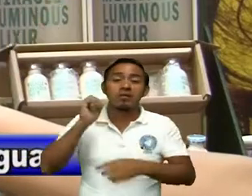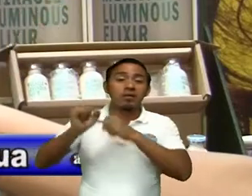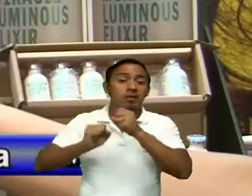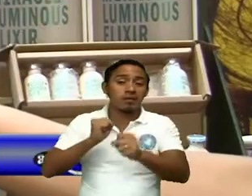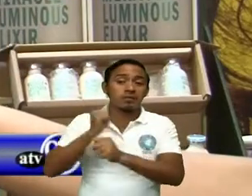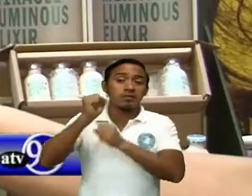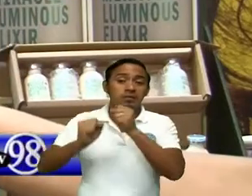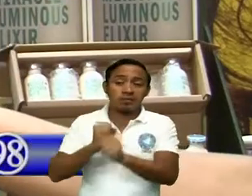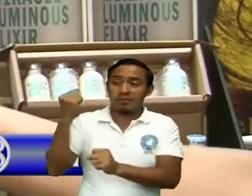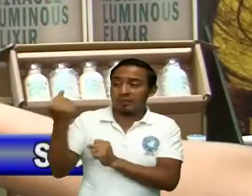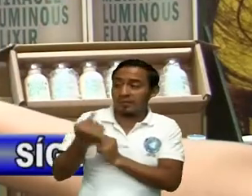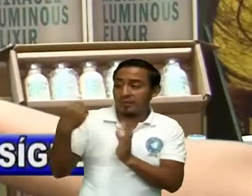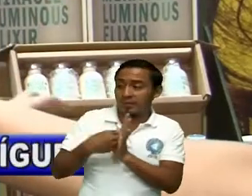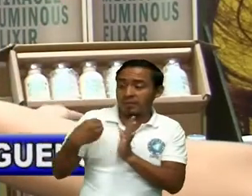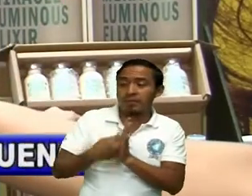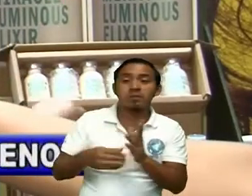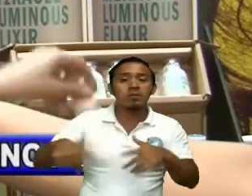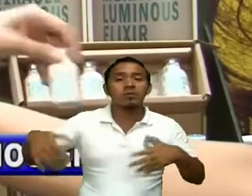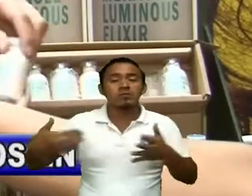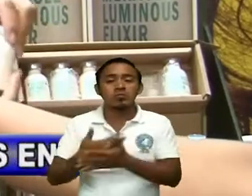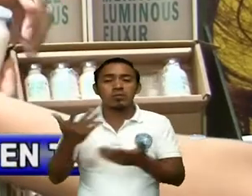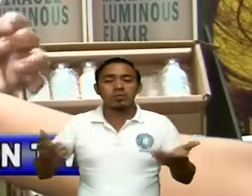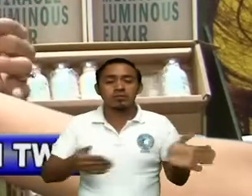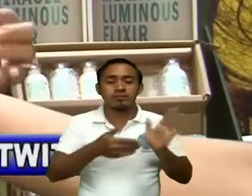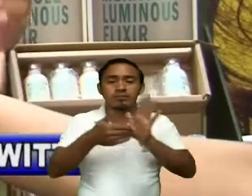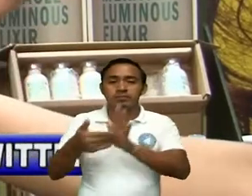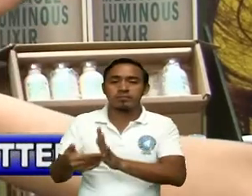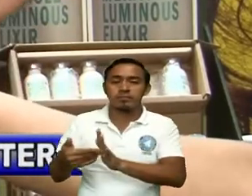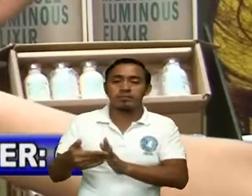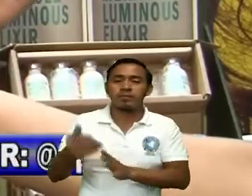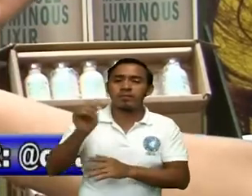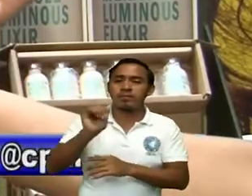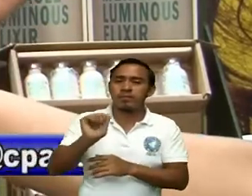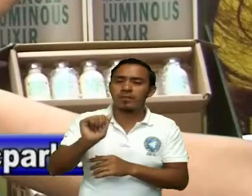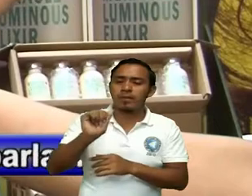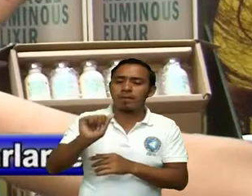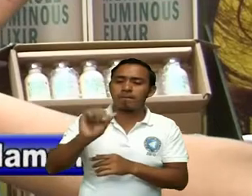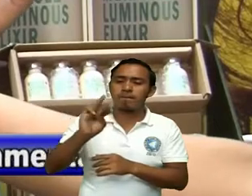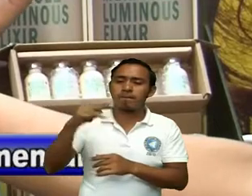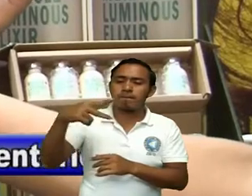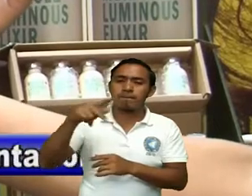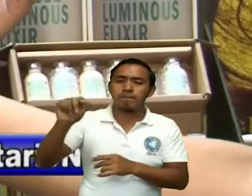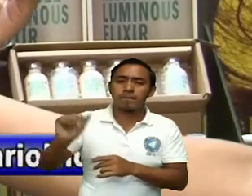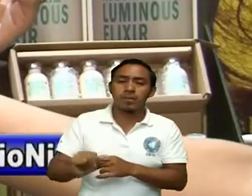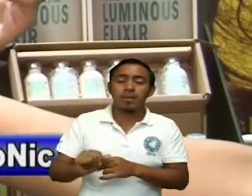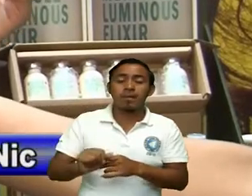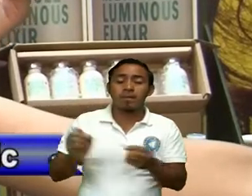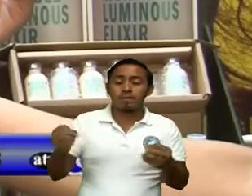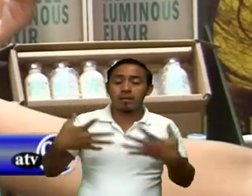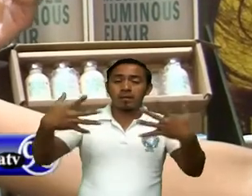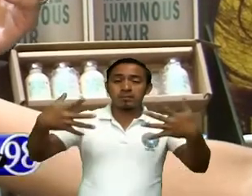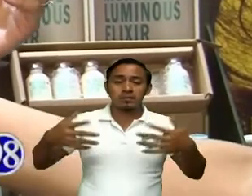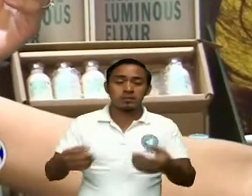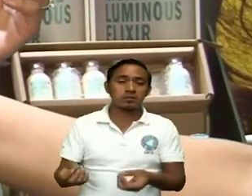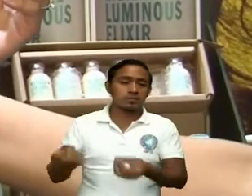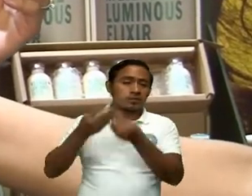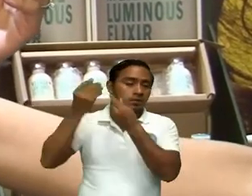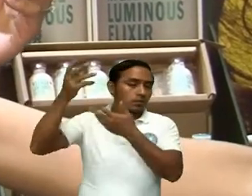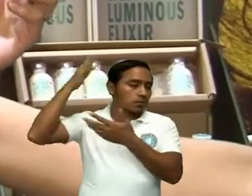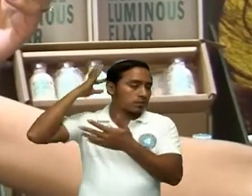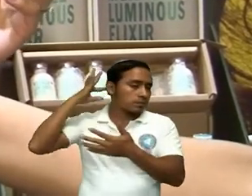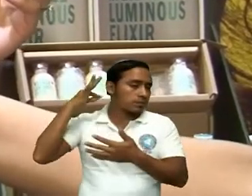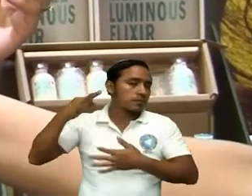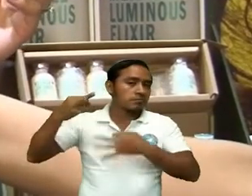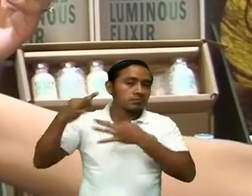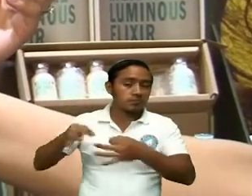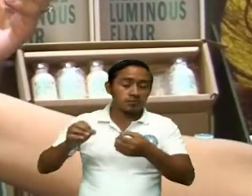Y este año como nuevo producto tenemos las ampollas Miracle, que en español es milagro porque es un reparador intensivo que repara el